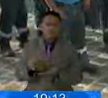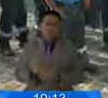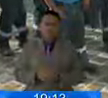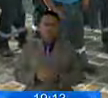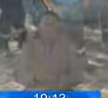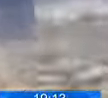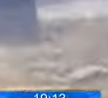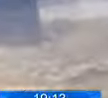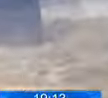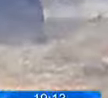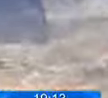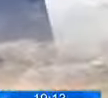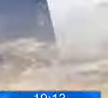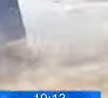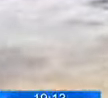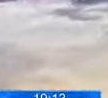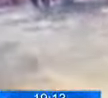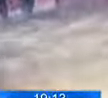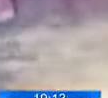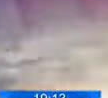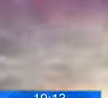Orbe.